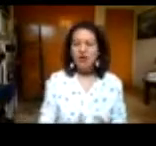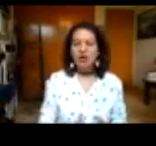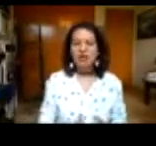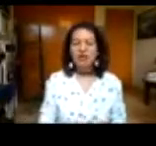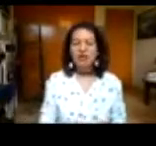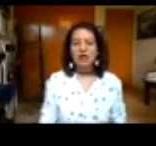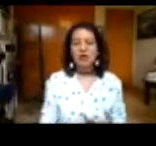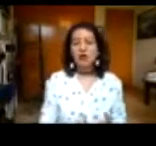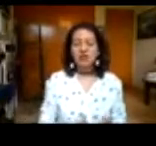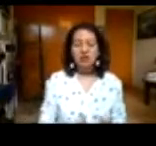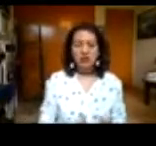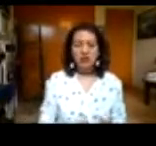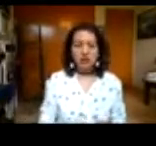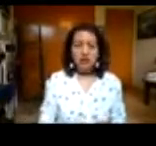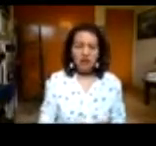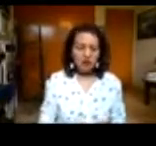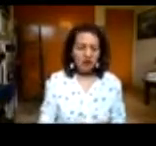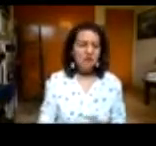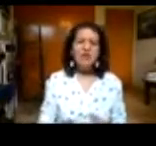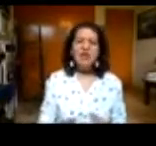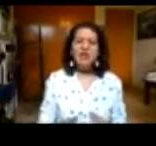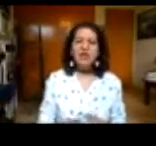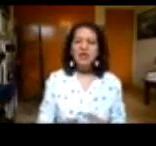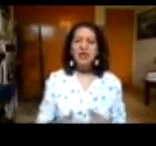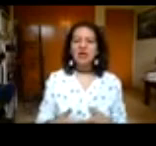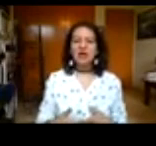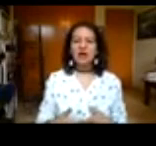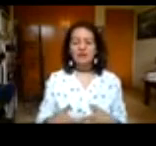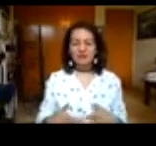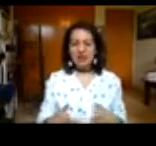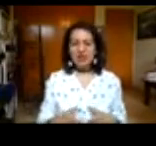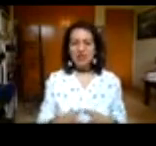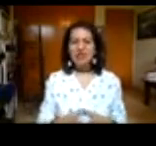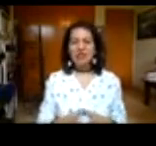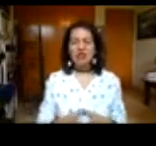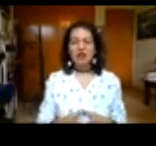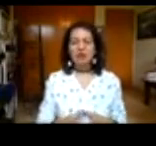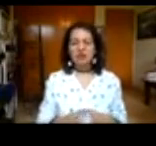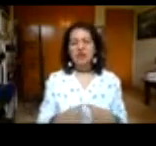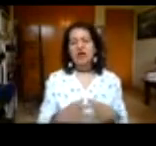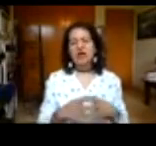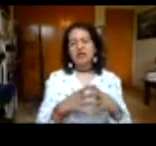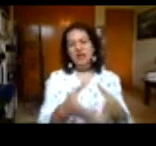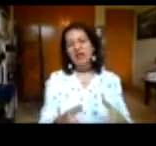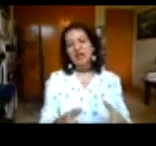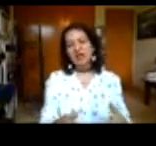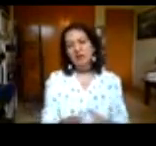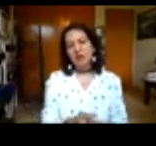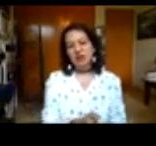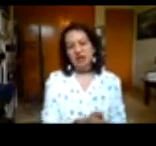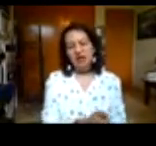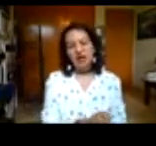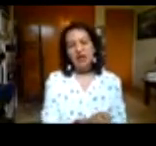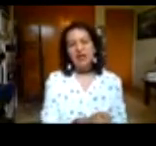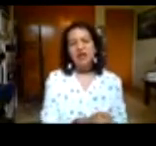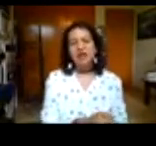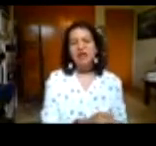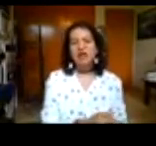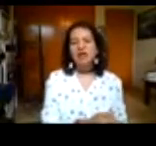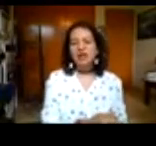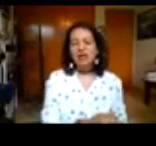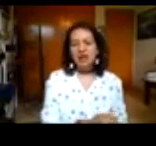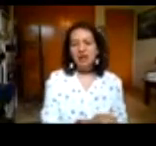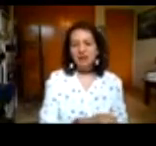una de las legisladoras y los legisladores. Y en ese sentido, pues, acercarles este material.